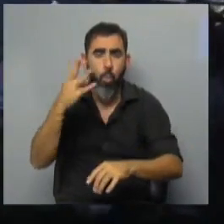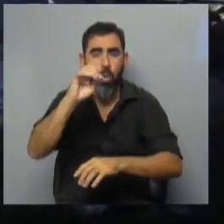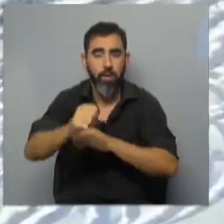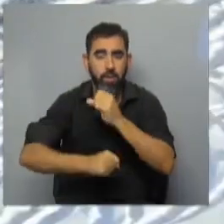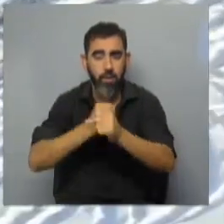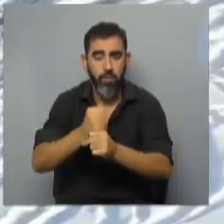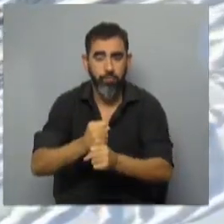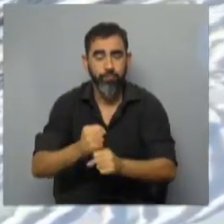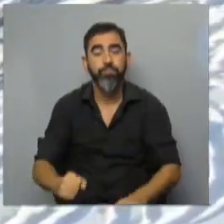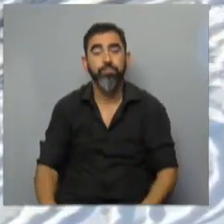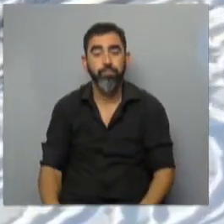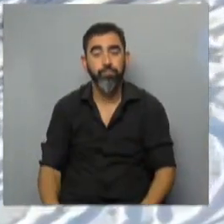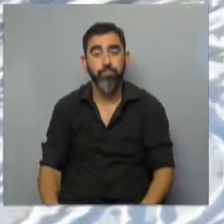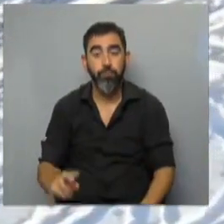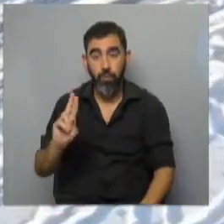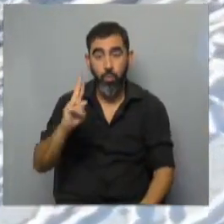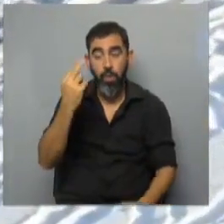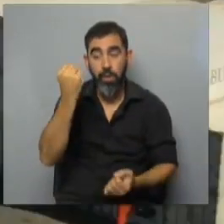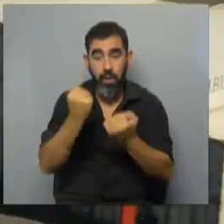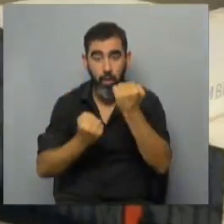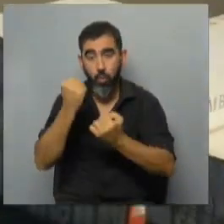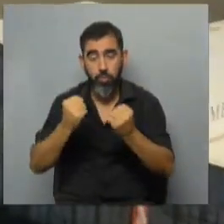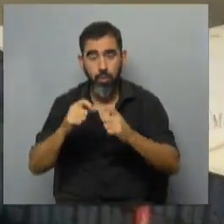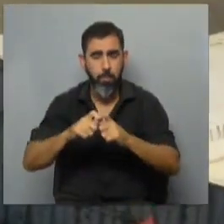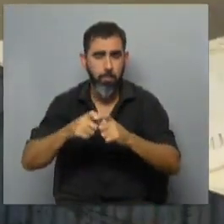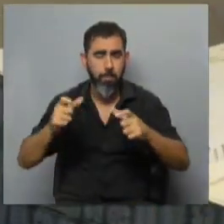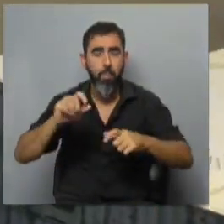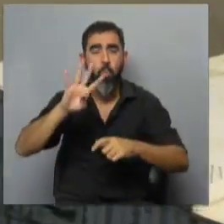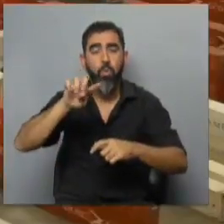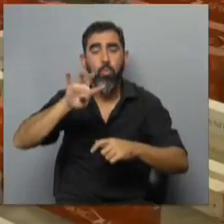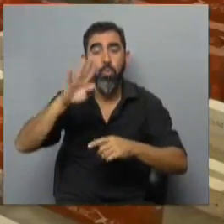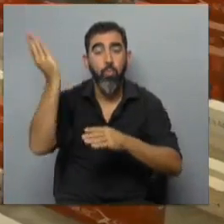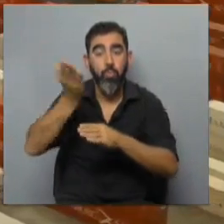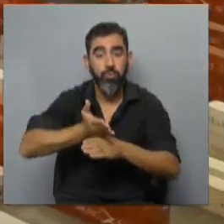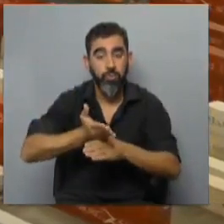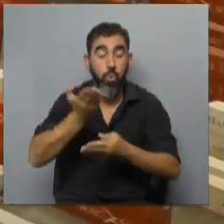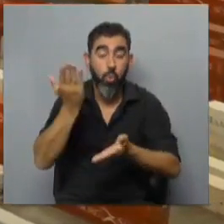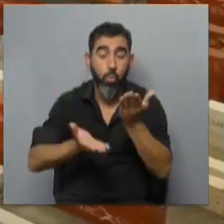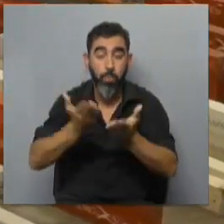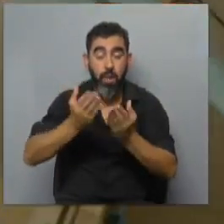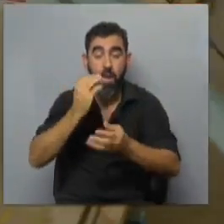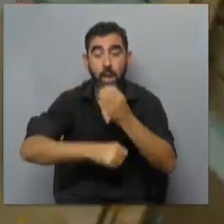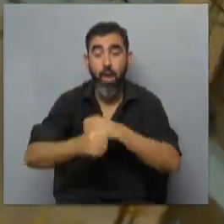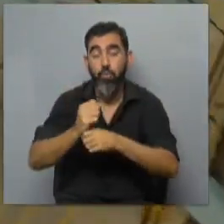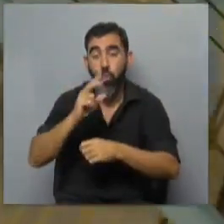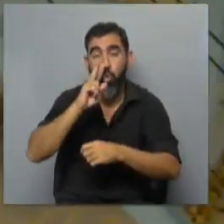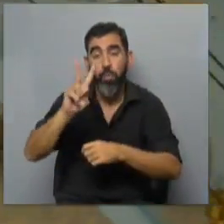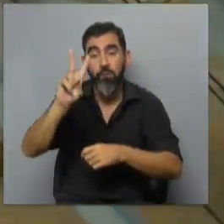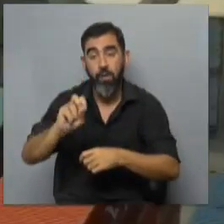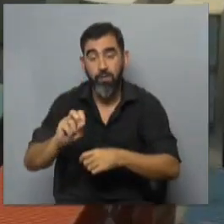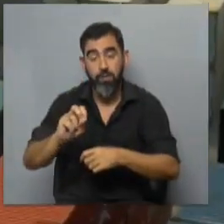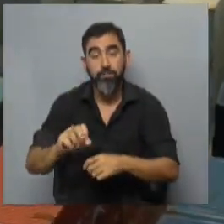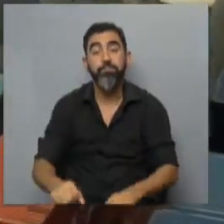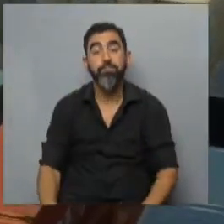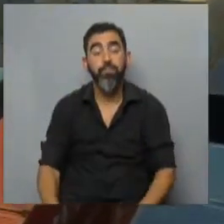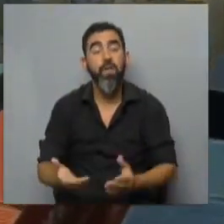años en uruguay la economía se expandió un 44 % en comparación con el año 2020 en